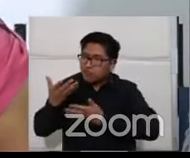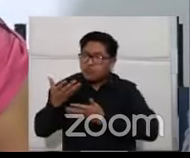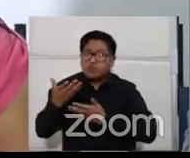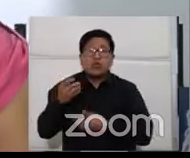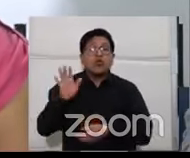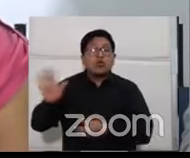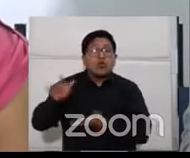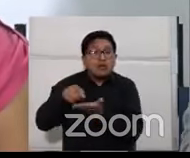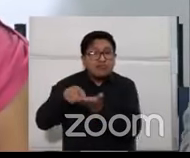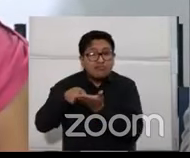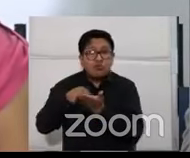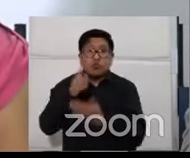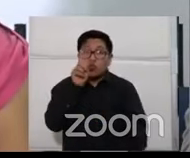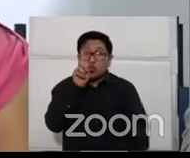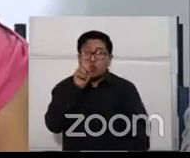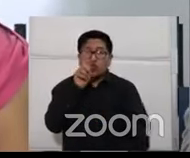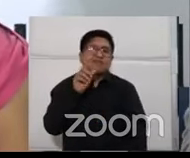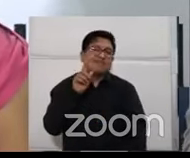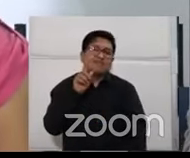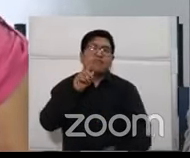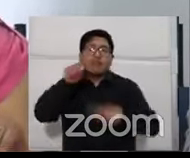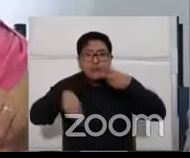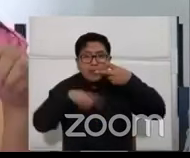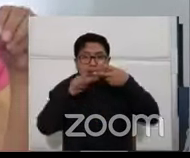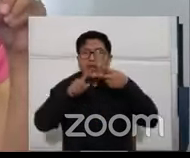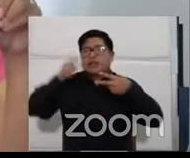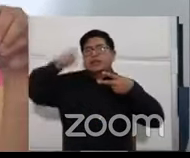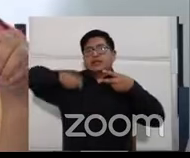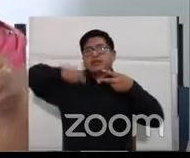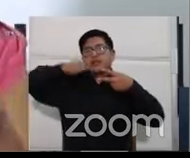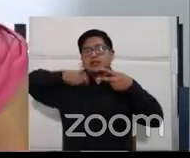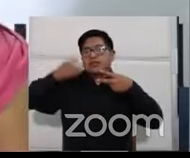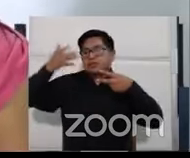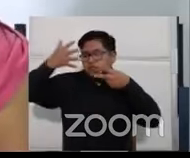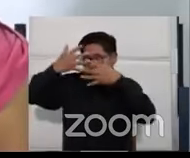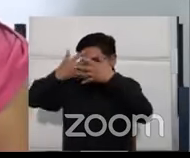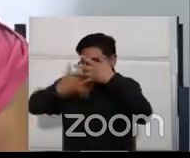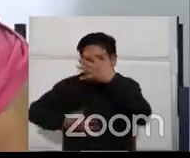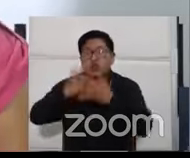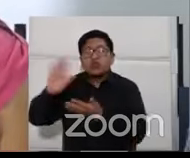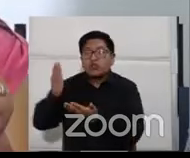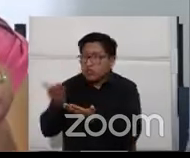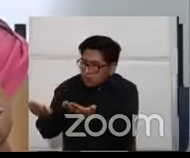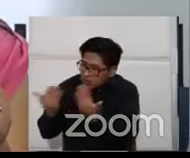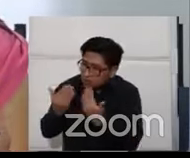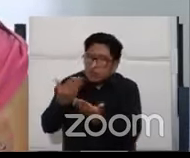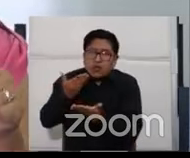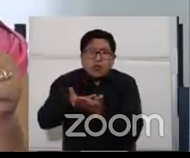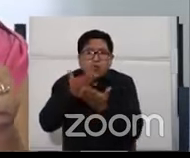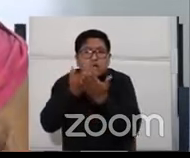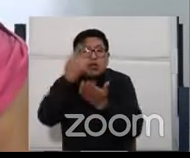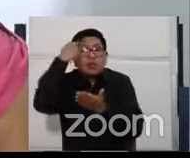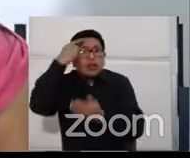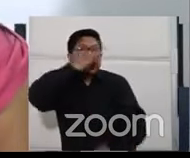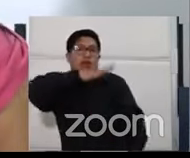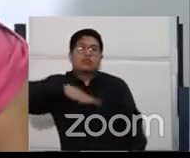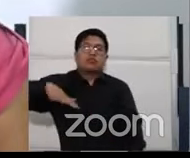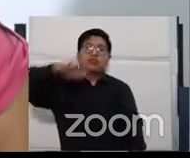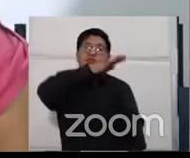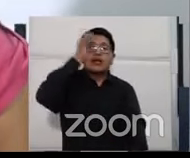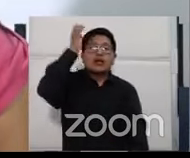demanda sino de las necesidades y las propuestas para la gestión pública nacional y